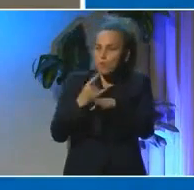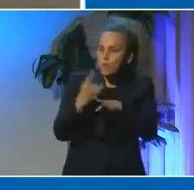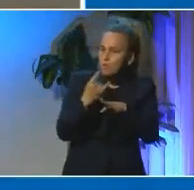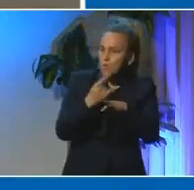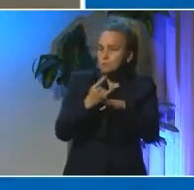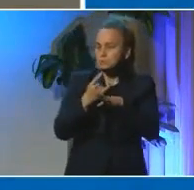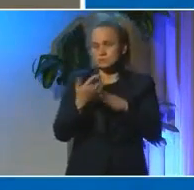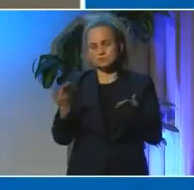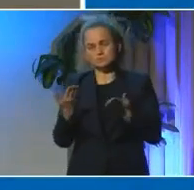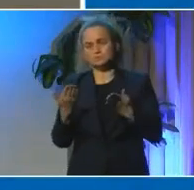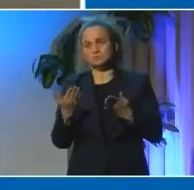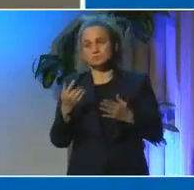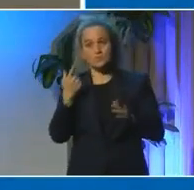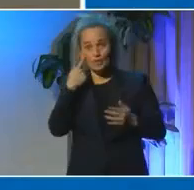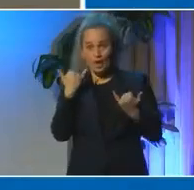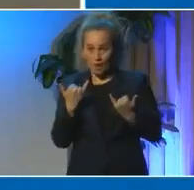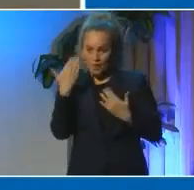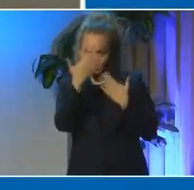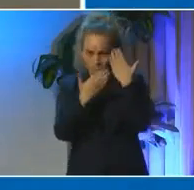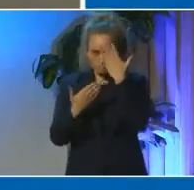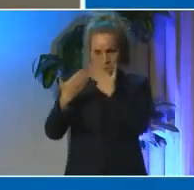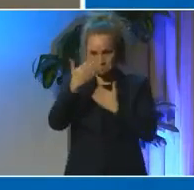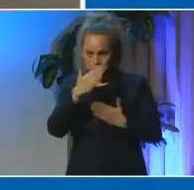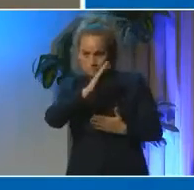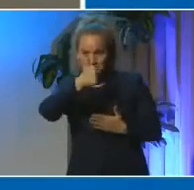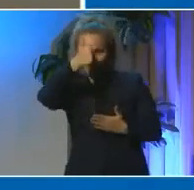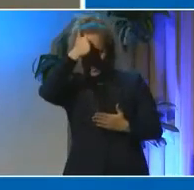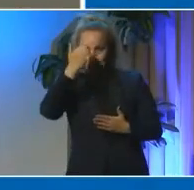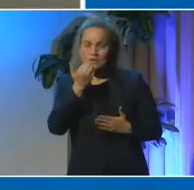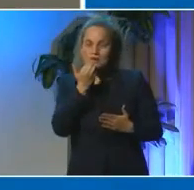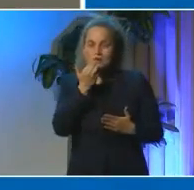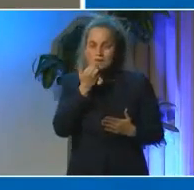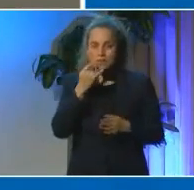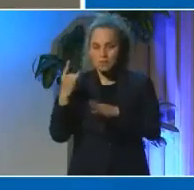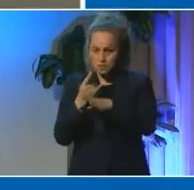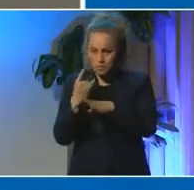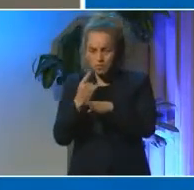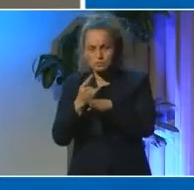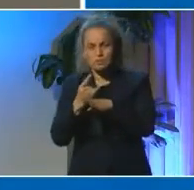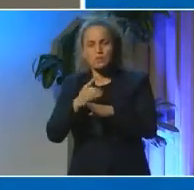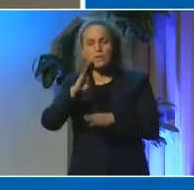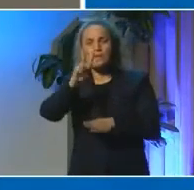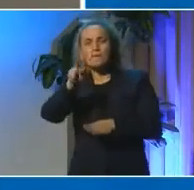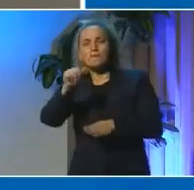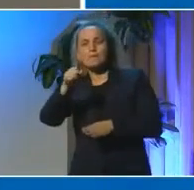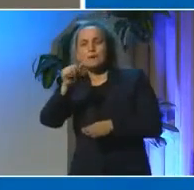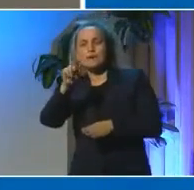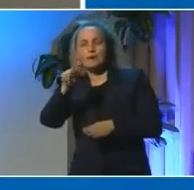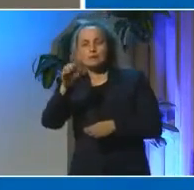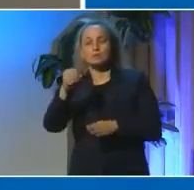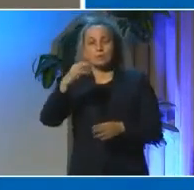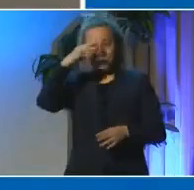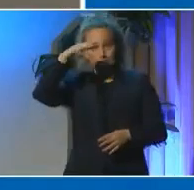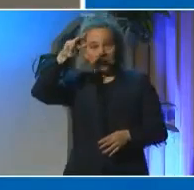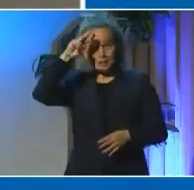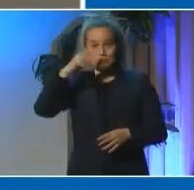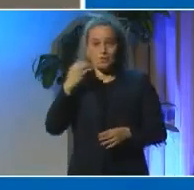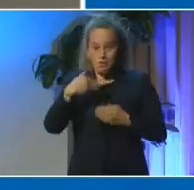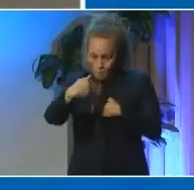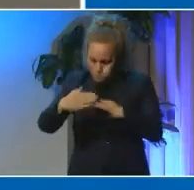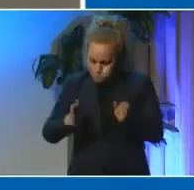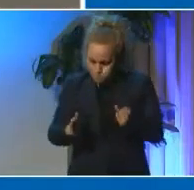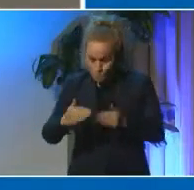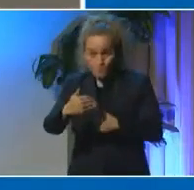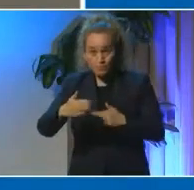propio residuo tenemos un piloto en el que arrancamos usando bagazo de agab en México y estamos haciendo unas cajas